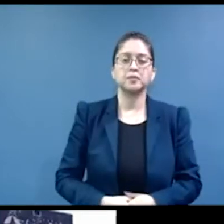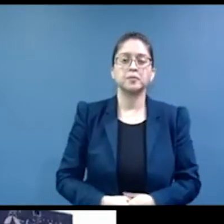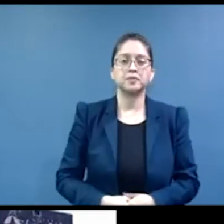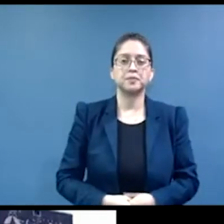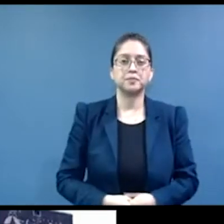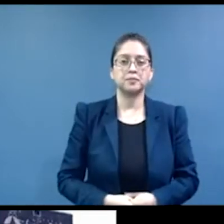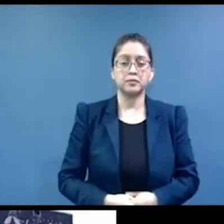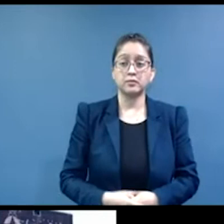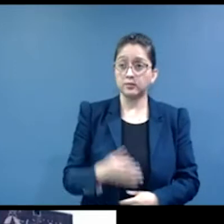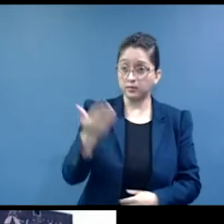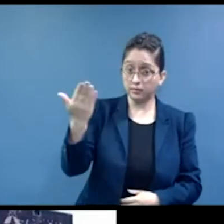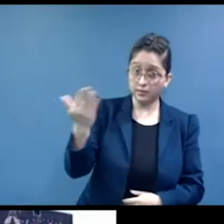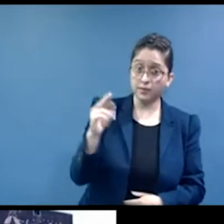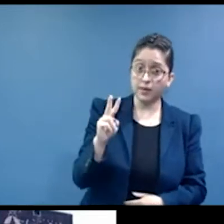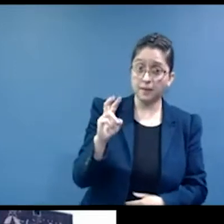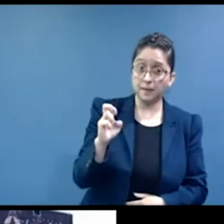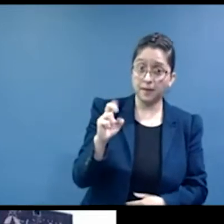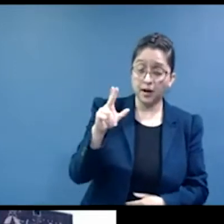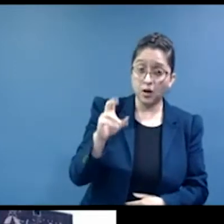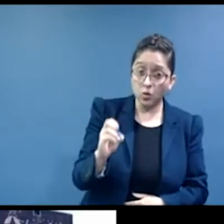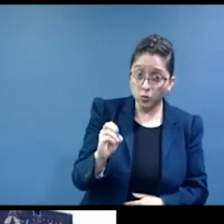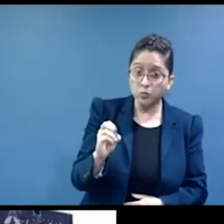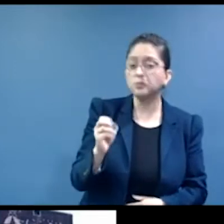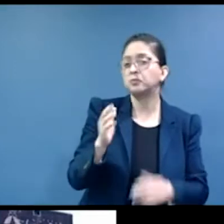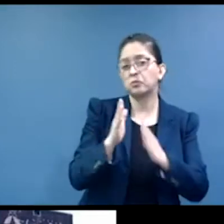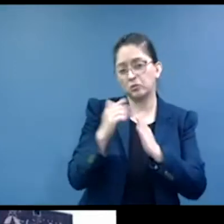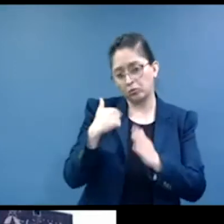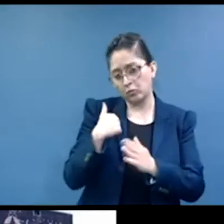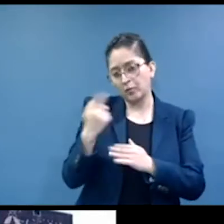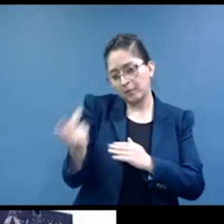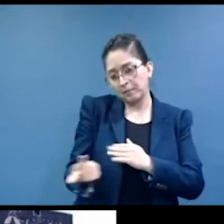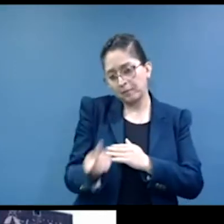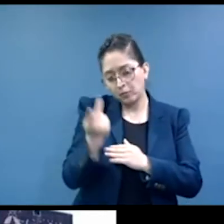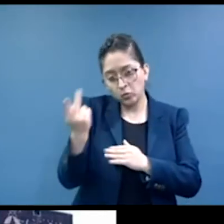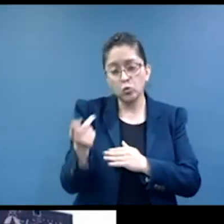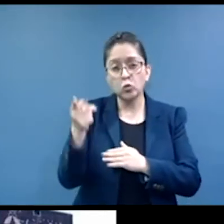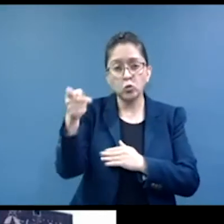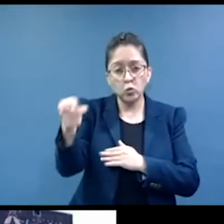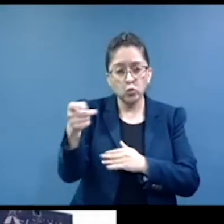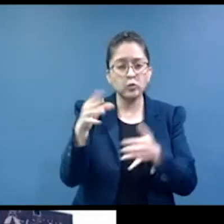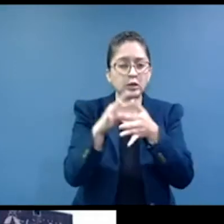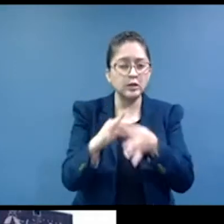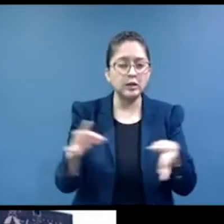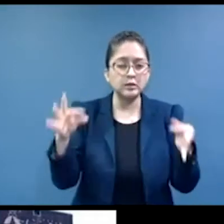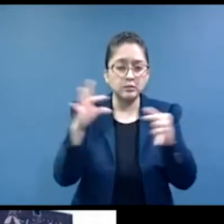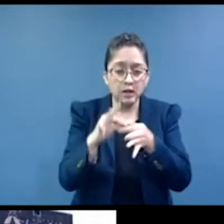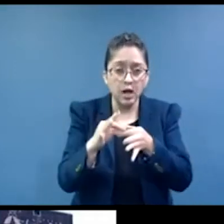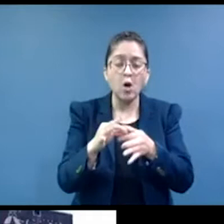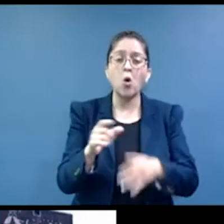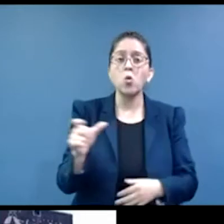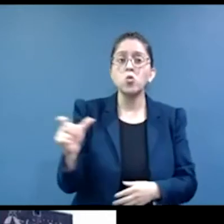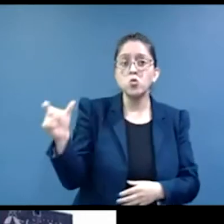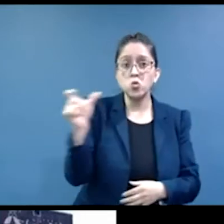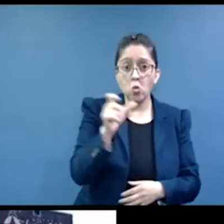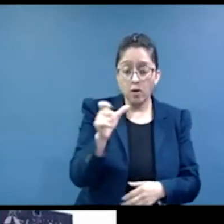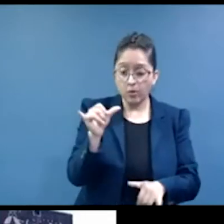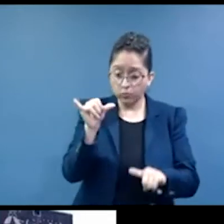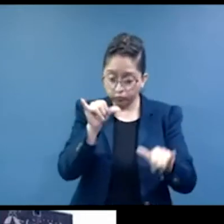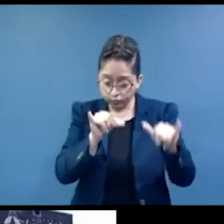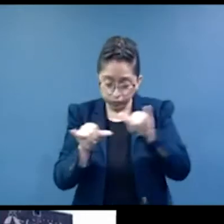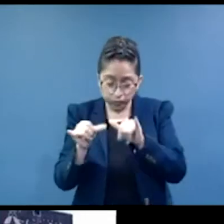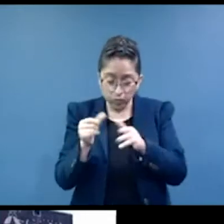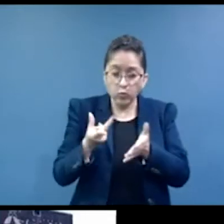no sé si nos podrías platicar un poco dentro de este marco de reproducción asistida que el informe de